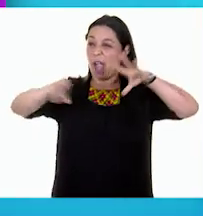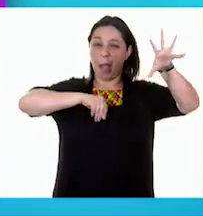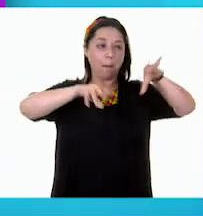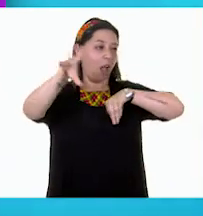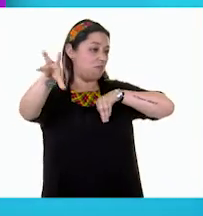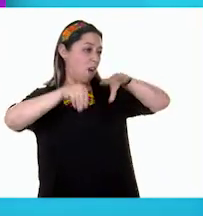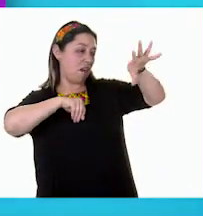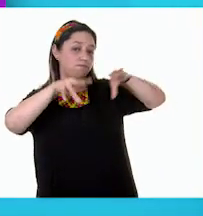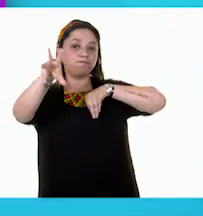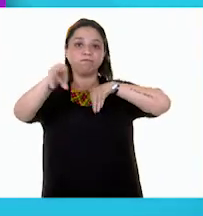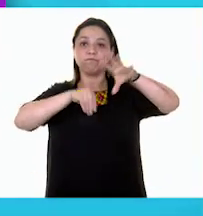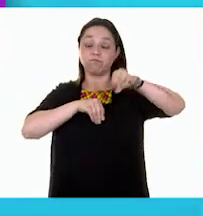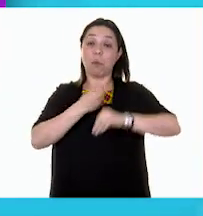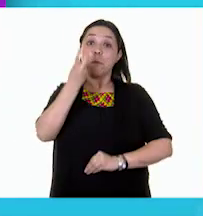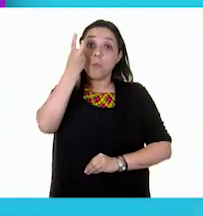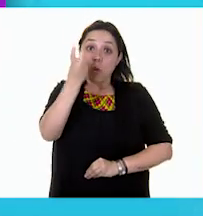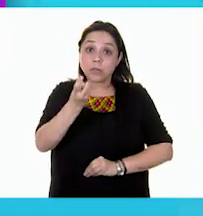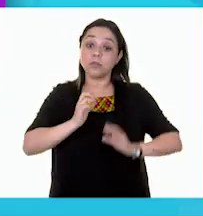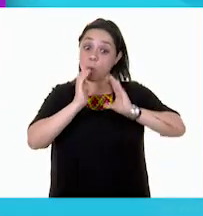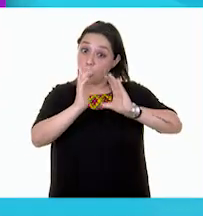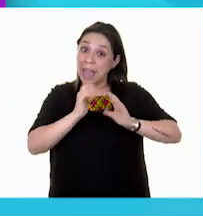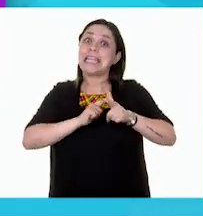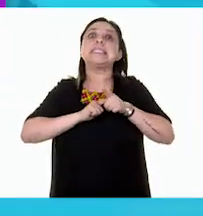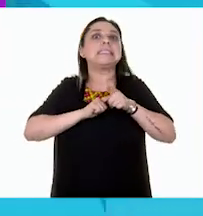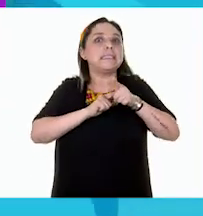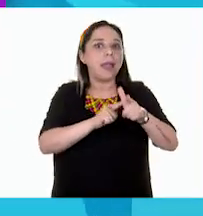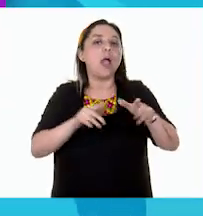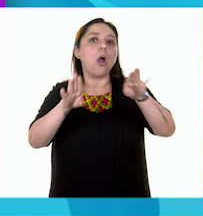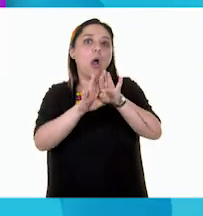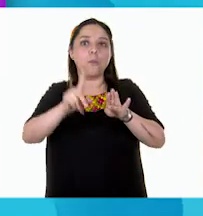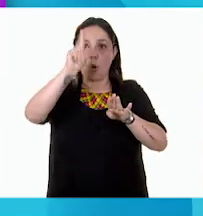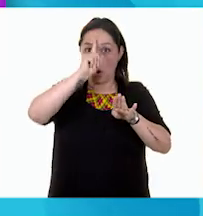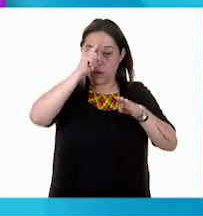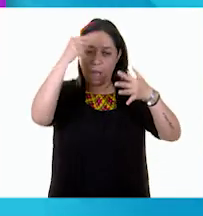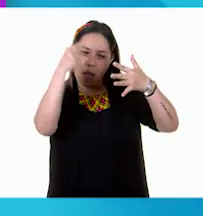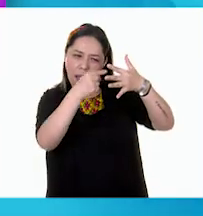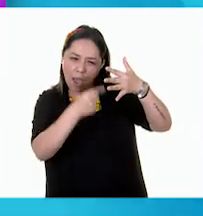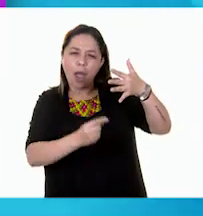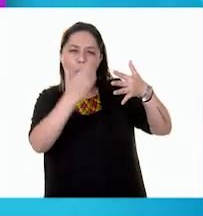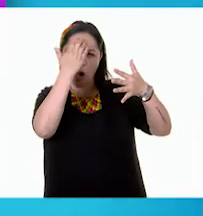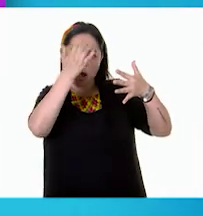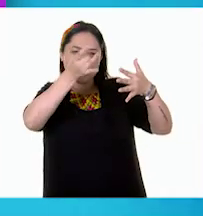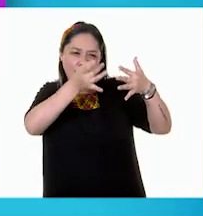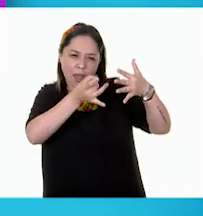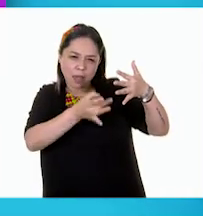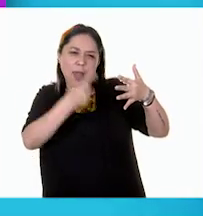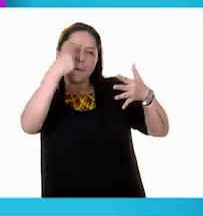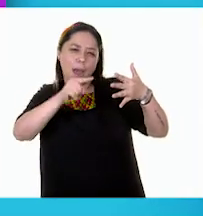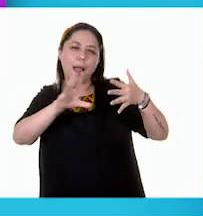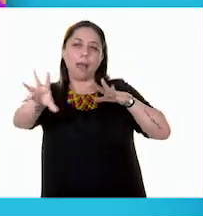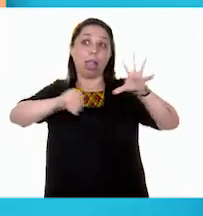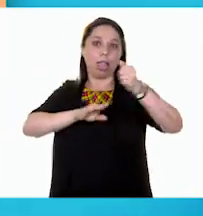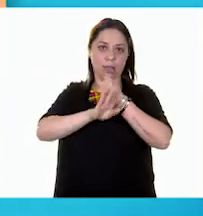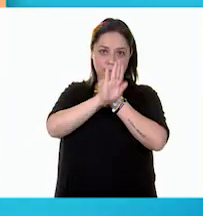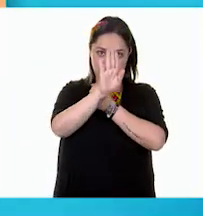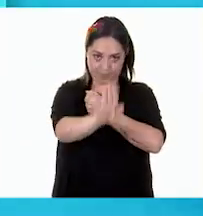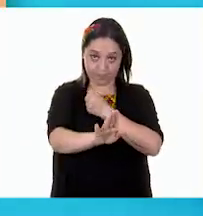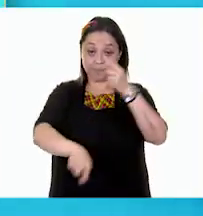personas. Por eso hay que continuar cuidándonos siguiendo las buenas prácticas que ya todos conocemos para evitar contagiarnos.